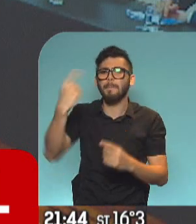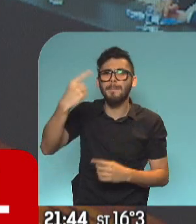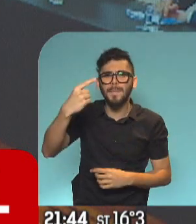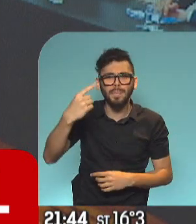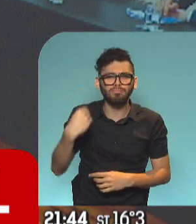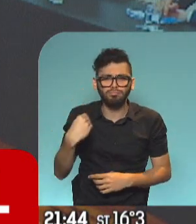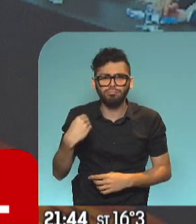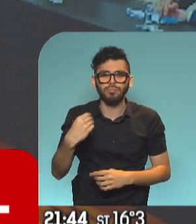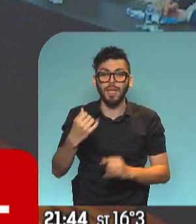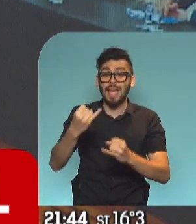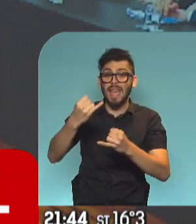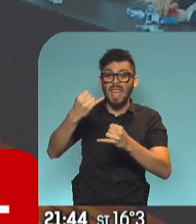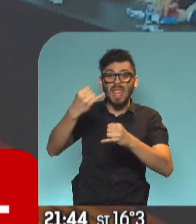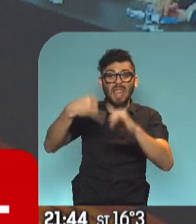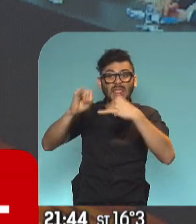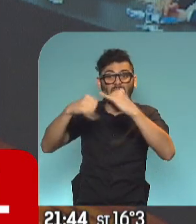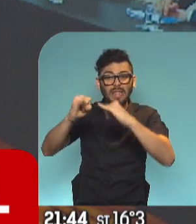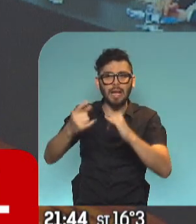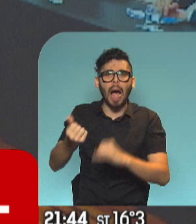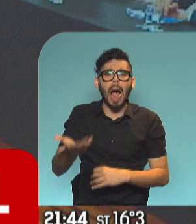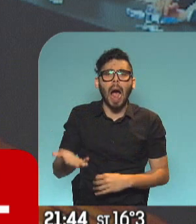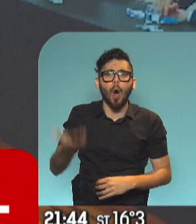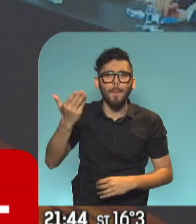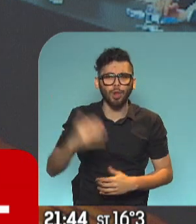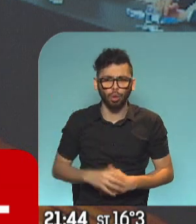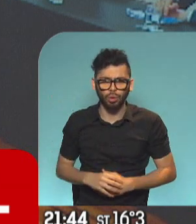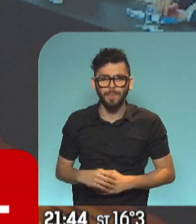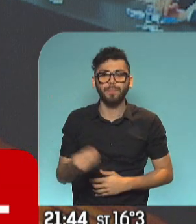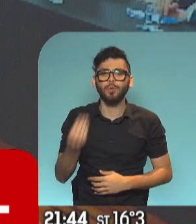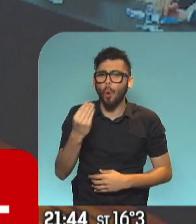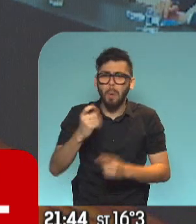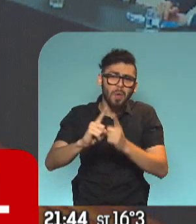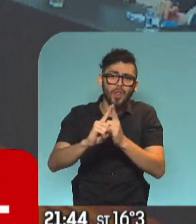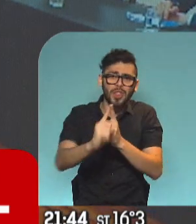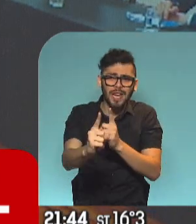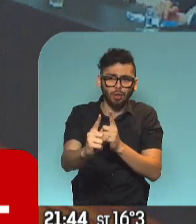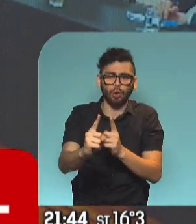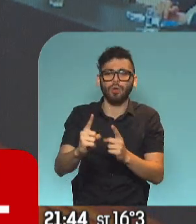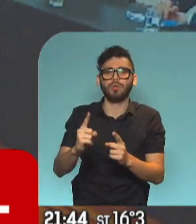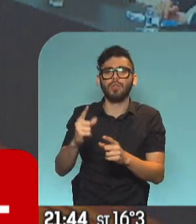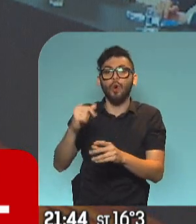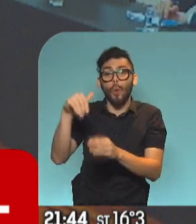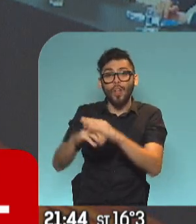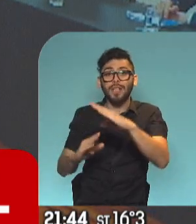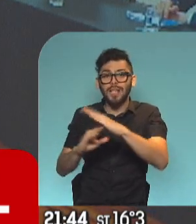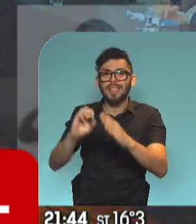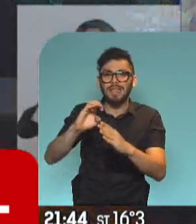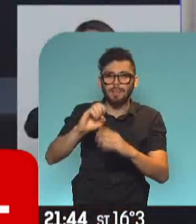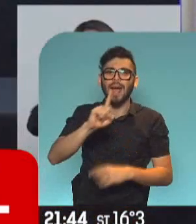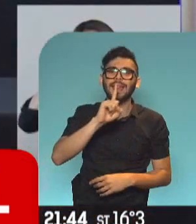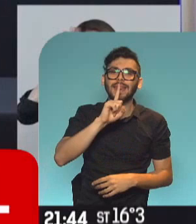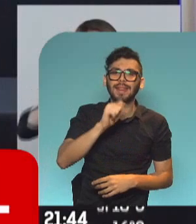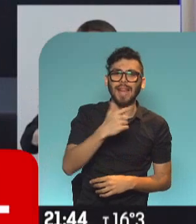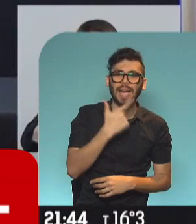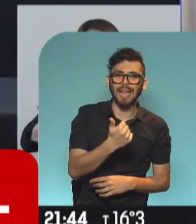aumento de la tasa de interés. ¿Cómo? Bueno, de manera indirecta en realidad. Lo que va a aumentar el Banco Central es lo que se llama la tasa de pases,